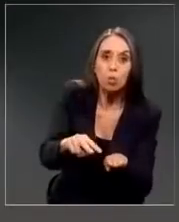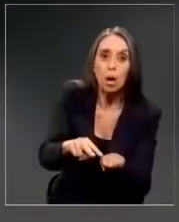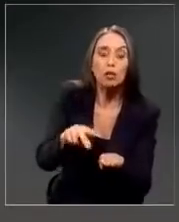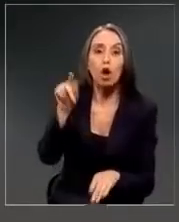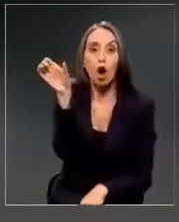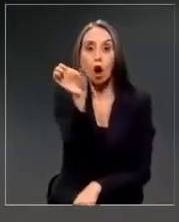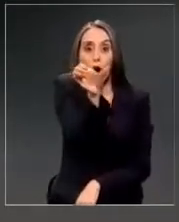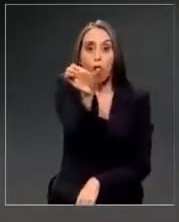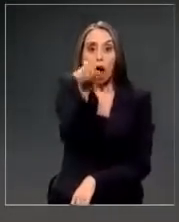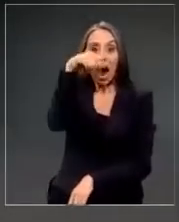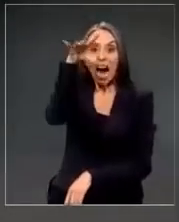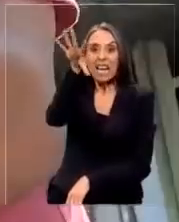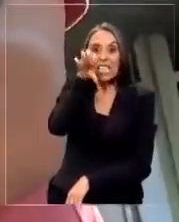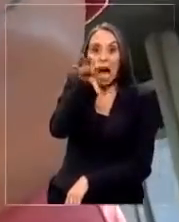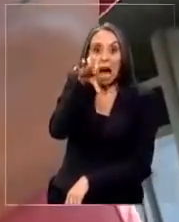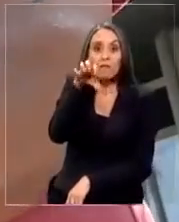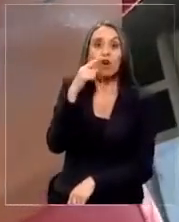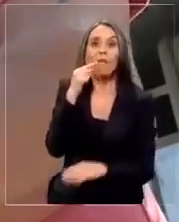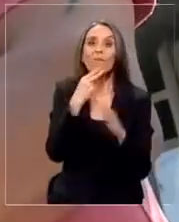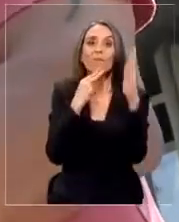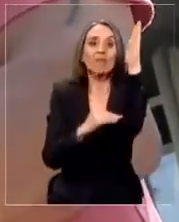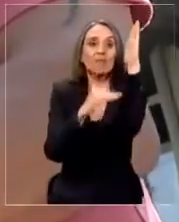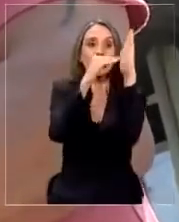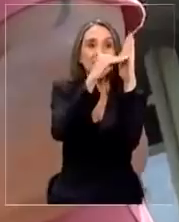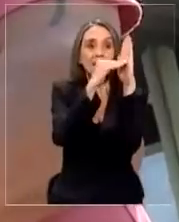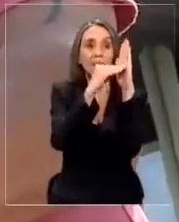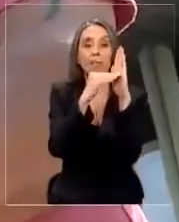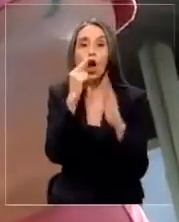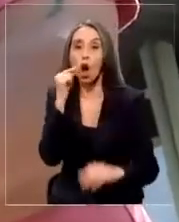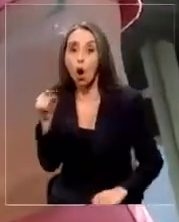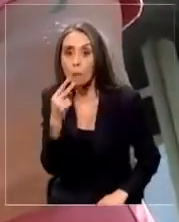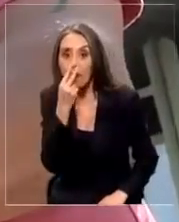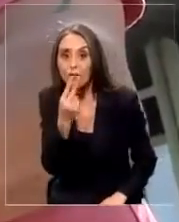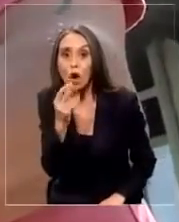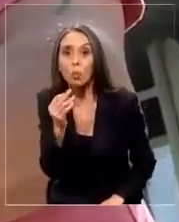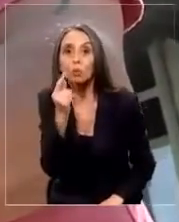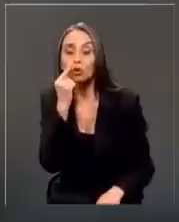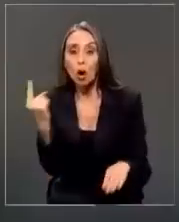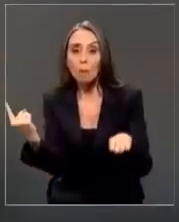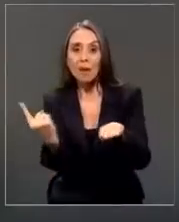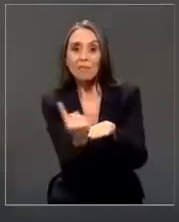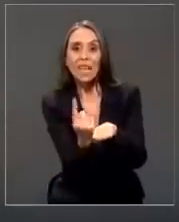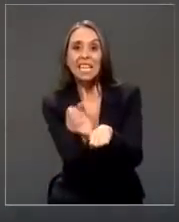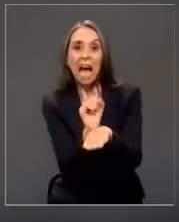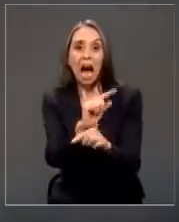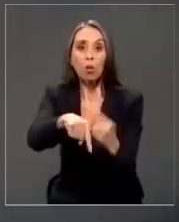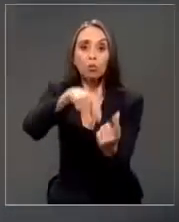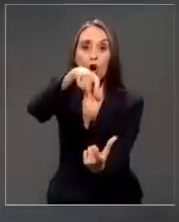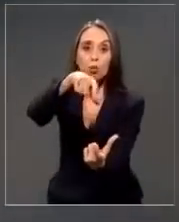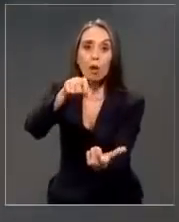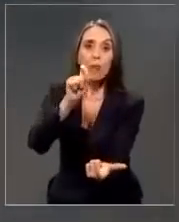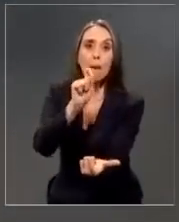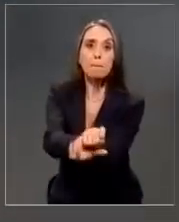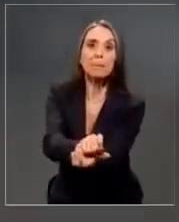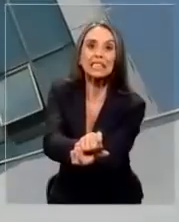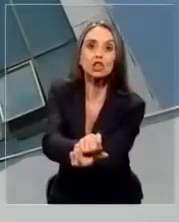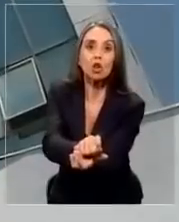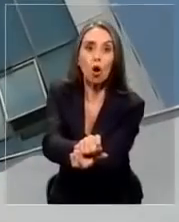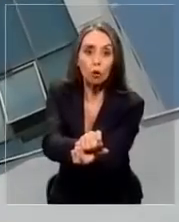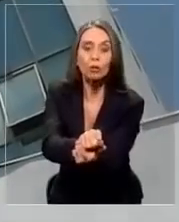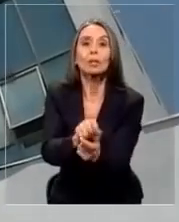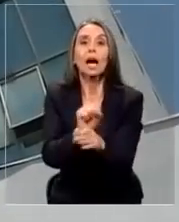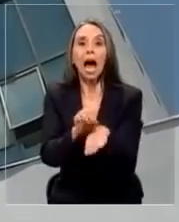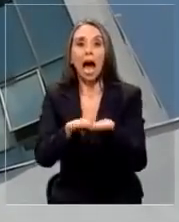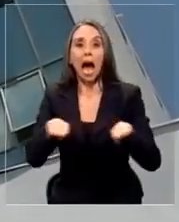este registro grabado por un vecino, Luis Madrid pudo ver el momento exacto en que un hombre pincha el neumático de su auto al interior del estacionamiento